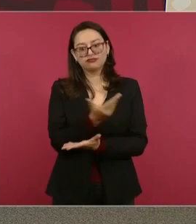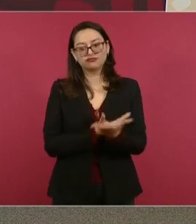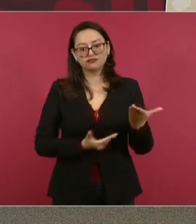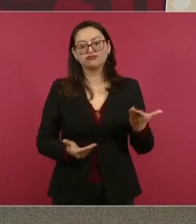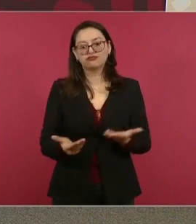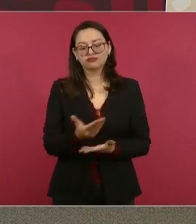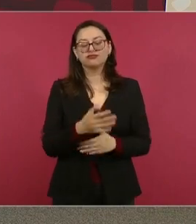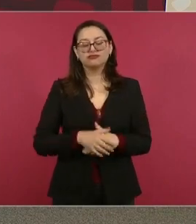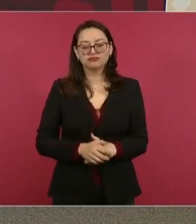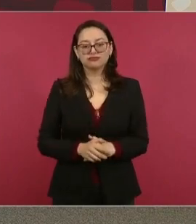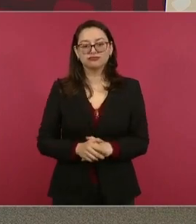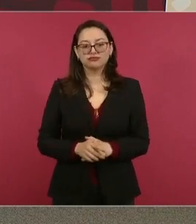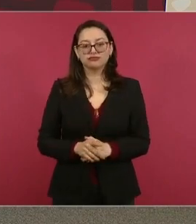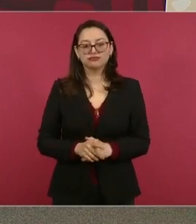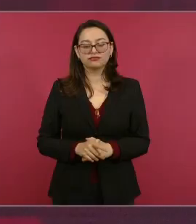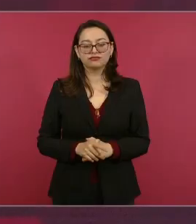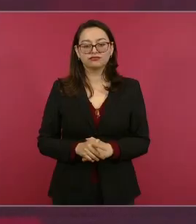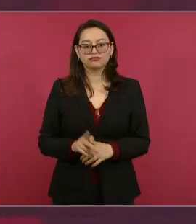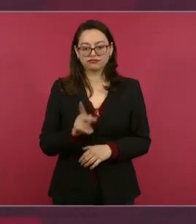los pueblos